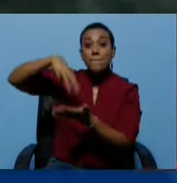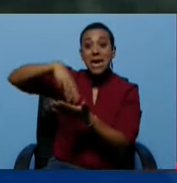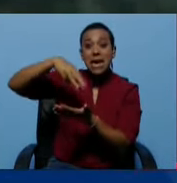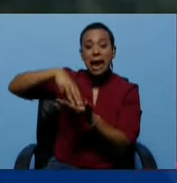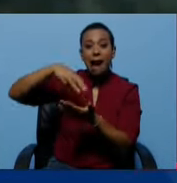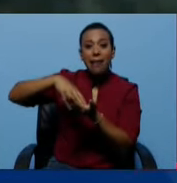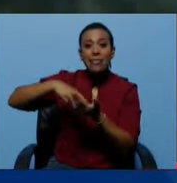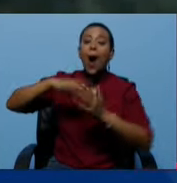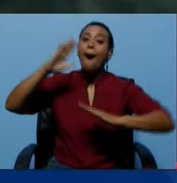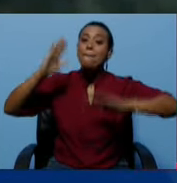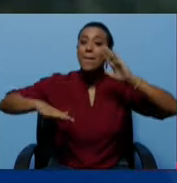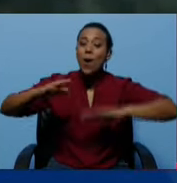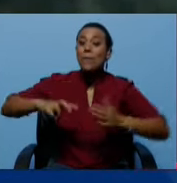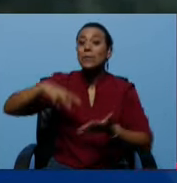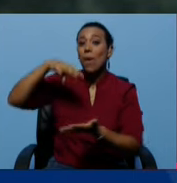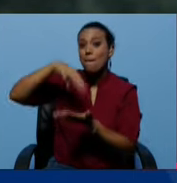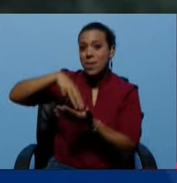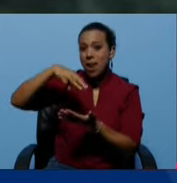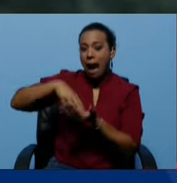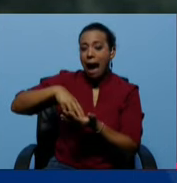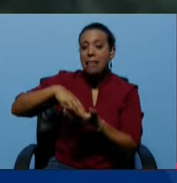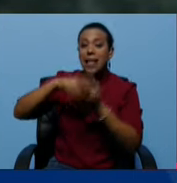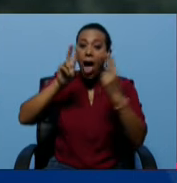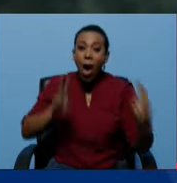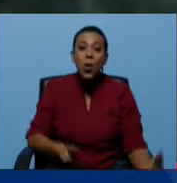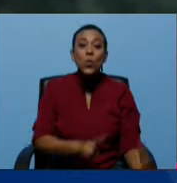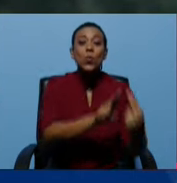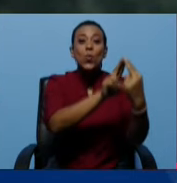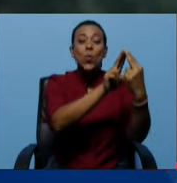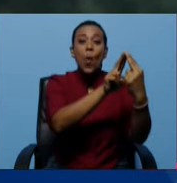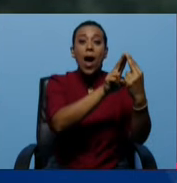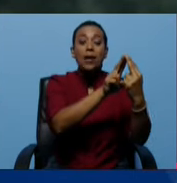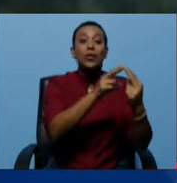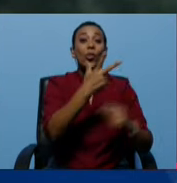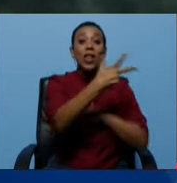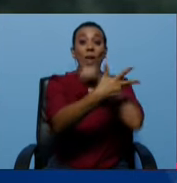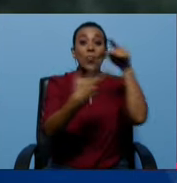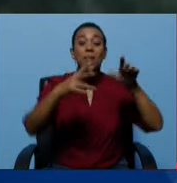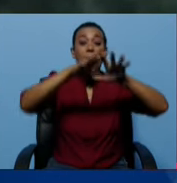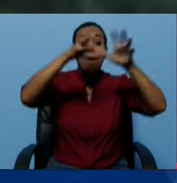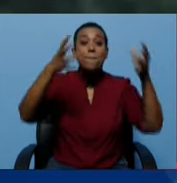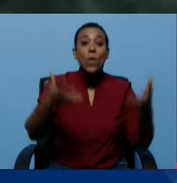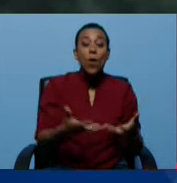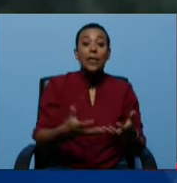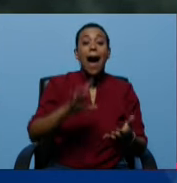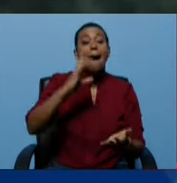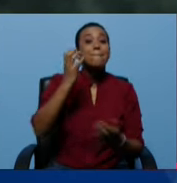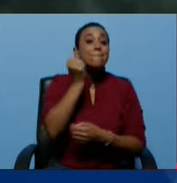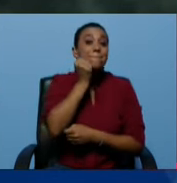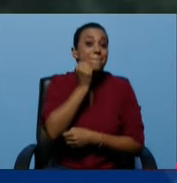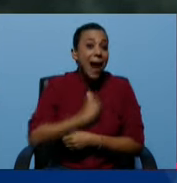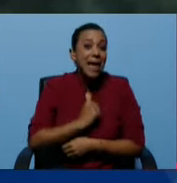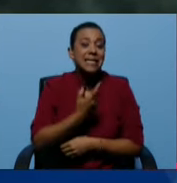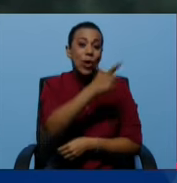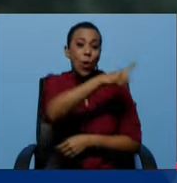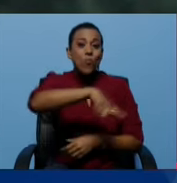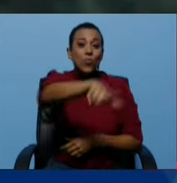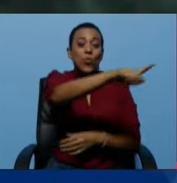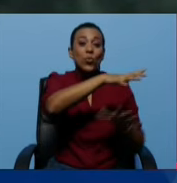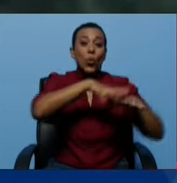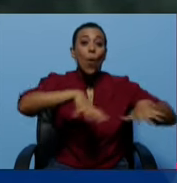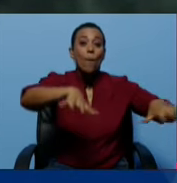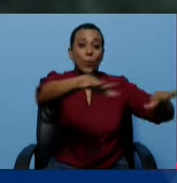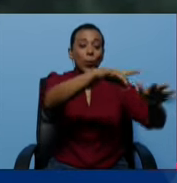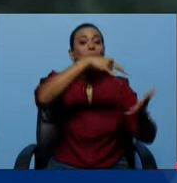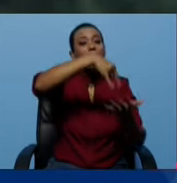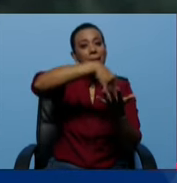como dice el profesor Perdomo, el encuentro de los tres mundos. En Valencia estaba el mundo español con la cava, aunque la